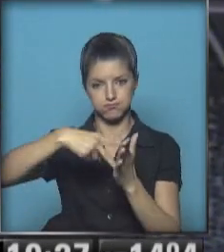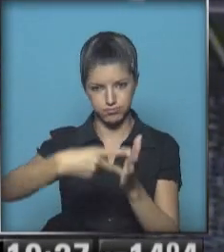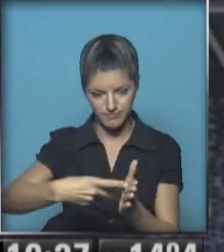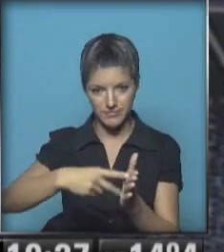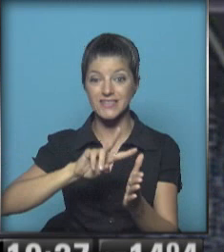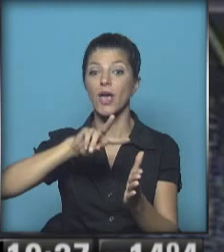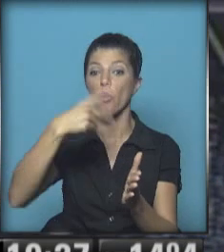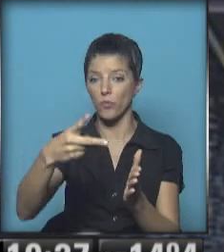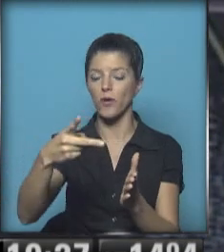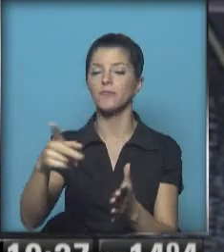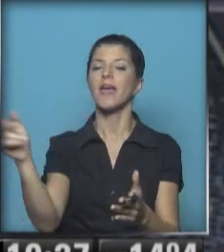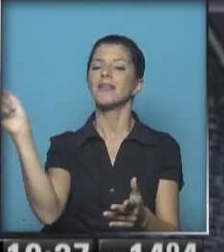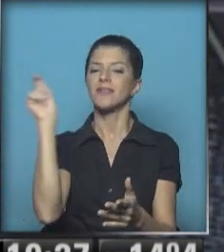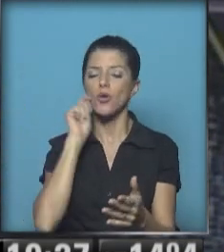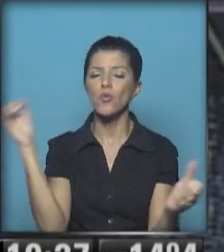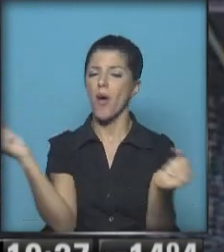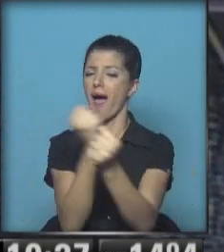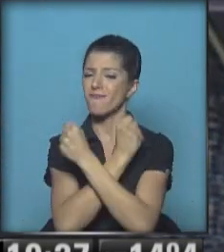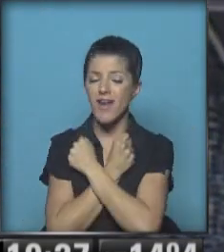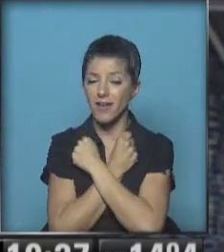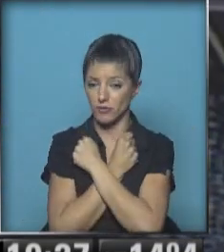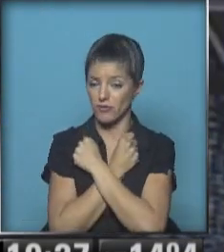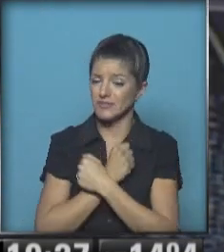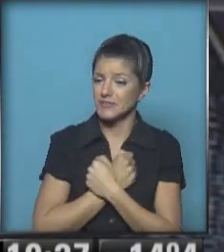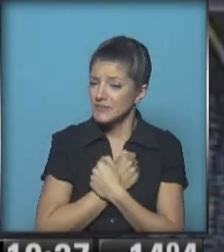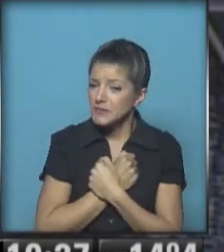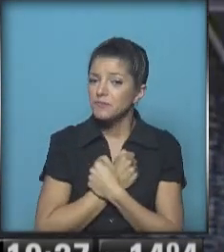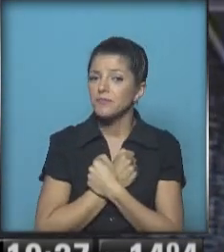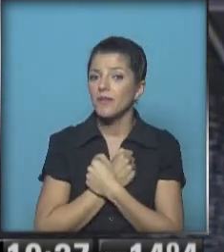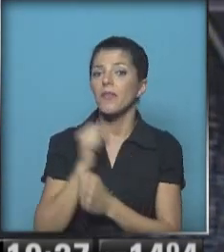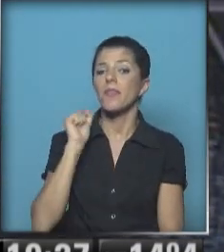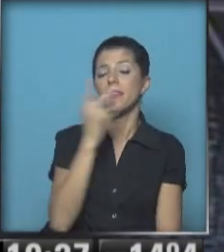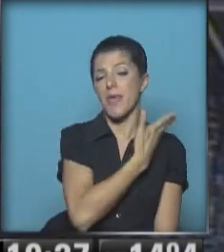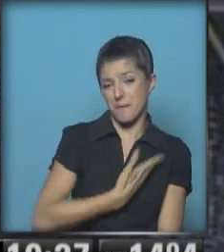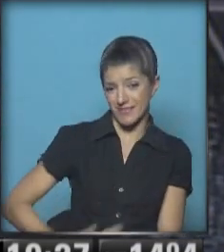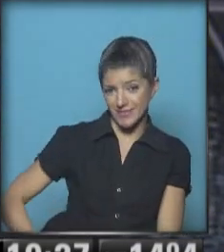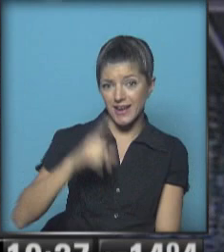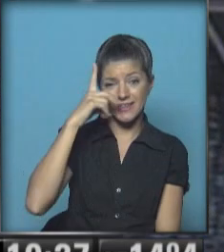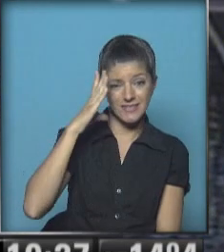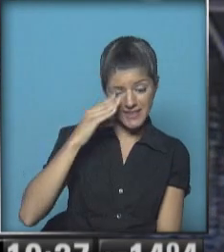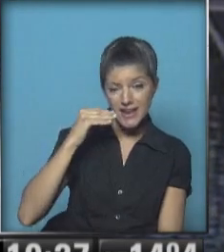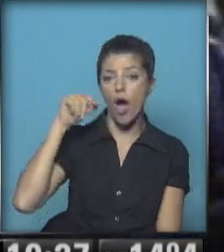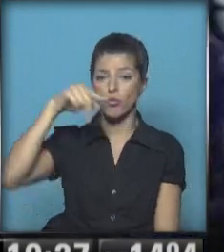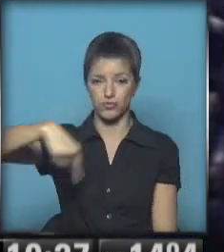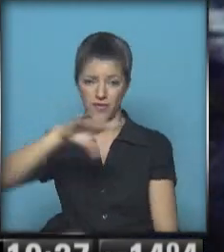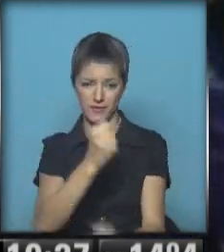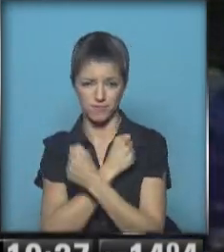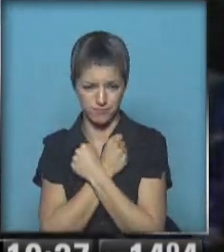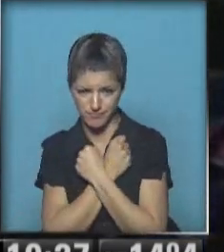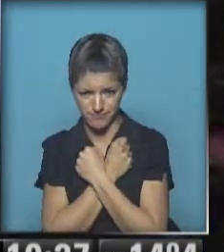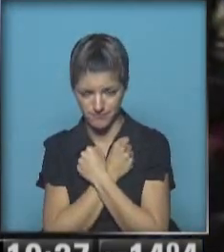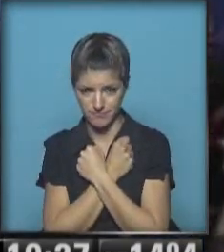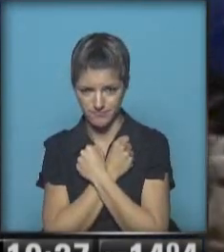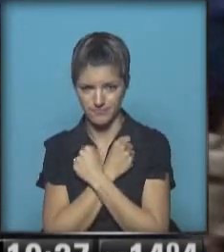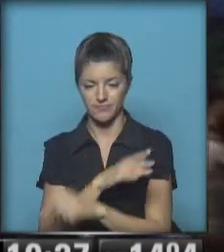el saludo, el abrazo afectuoso y el cariño de la presidenta de la Nación, Cristina Fernández de